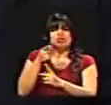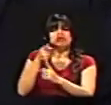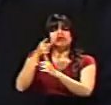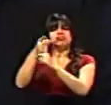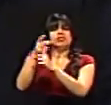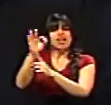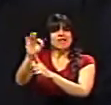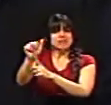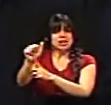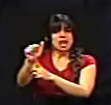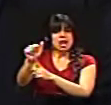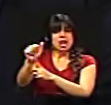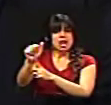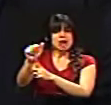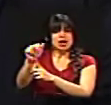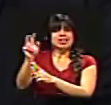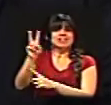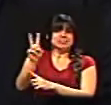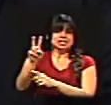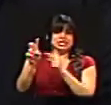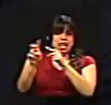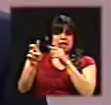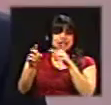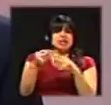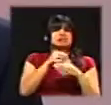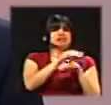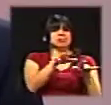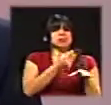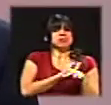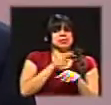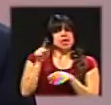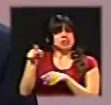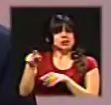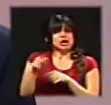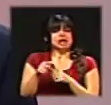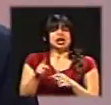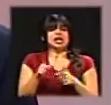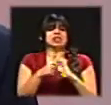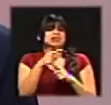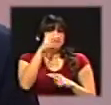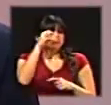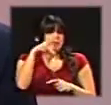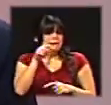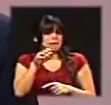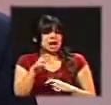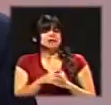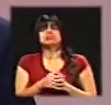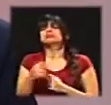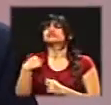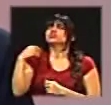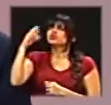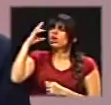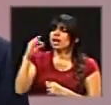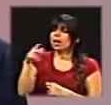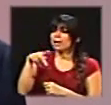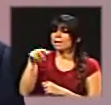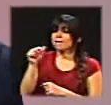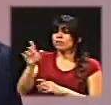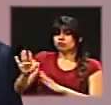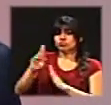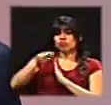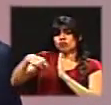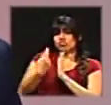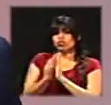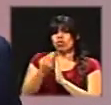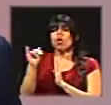el Frente Amplio y José María Villalta? Me temo que el papel que debería jugar es precisamente como